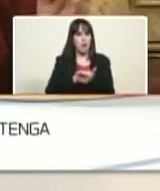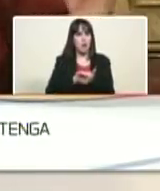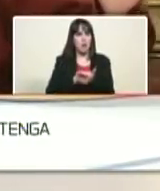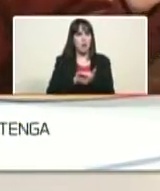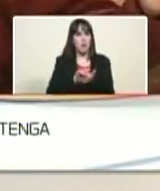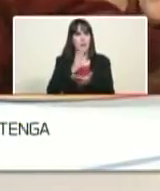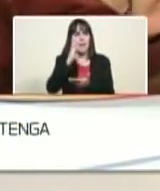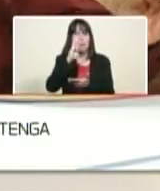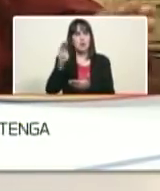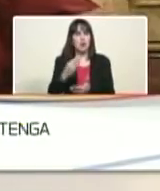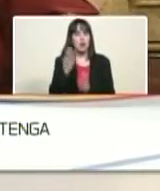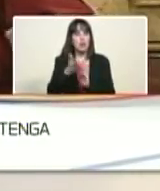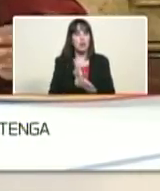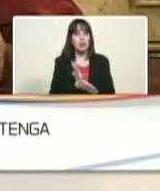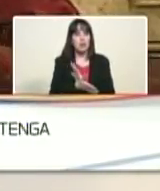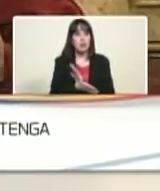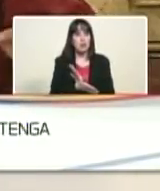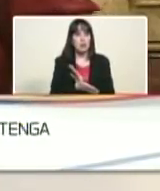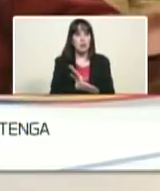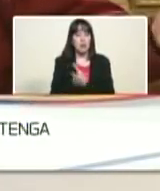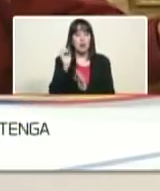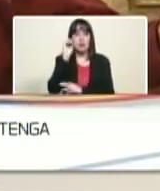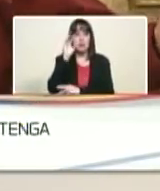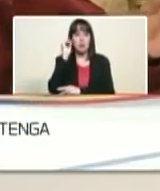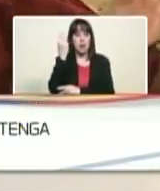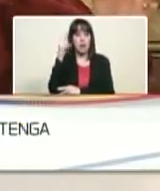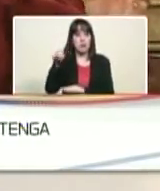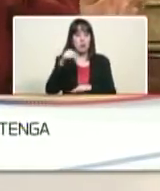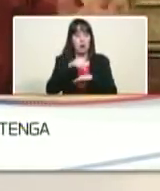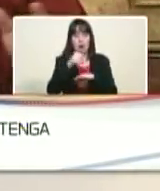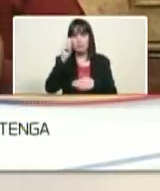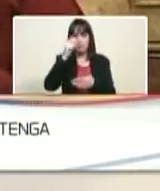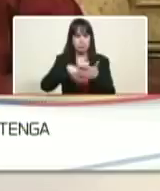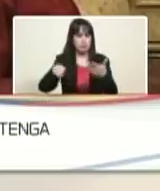La Asamblea Nacional Constituyente abolió los ilícitos cambiarios.